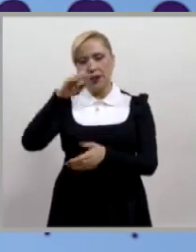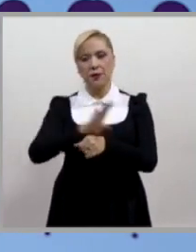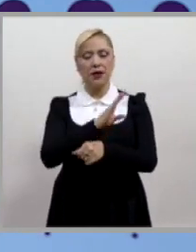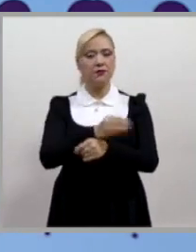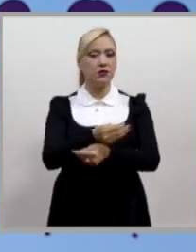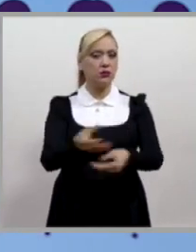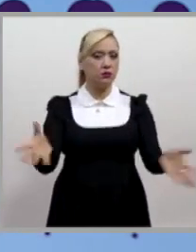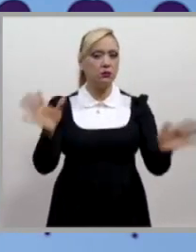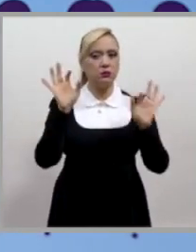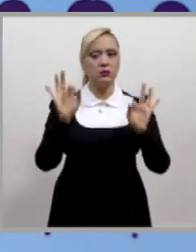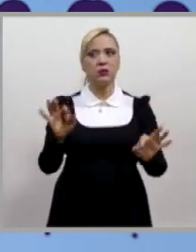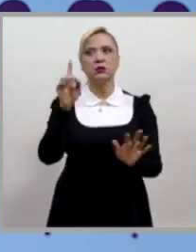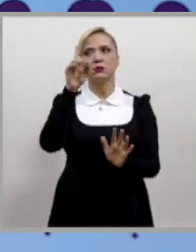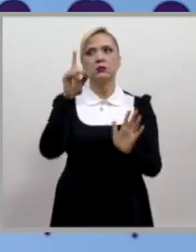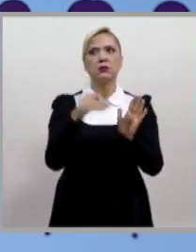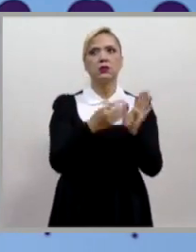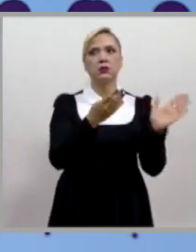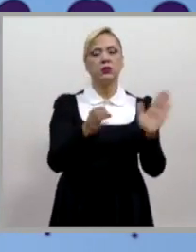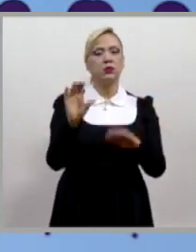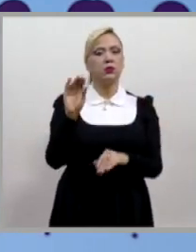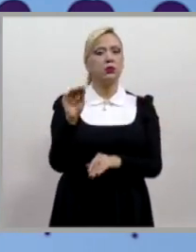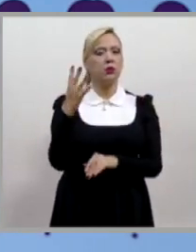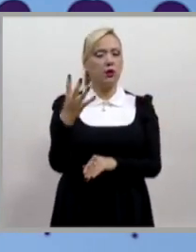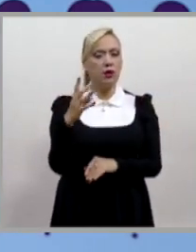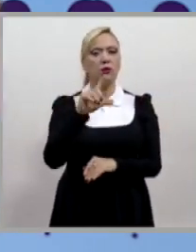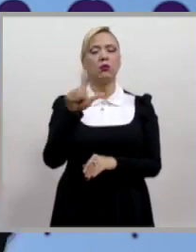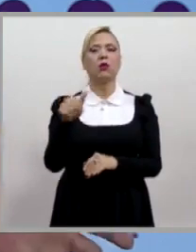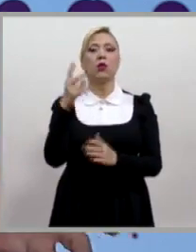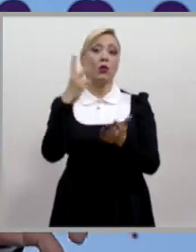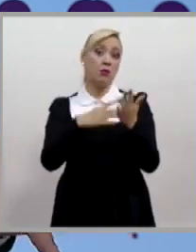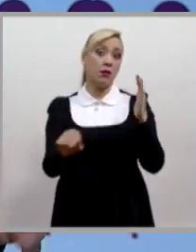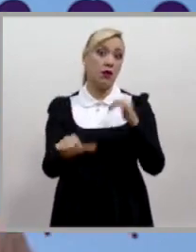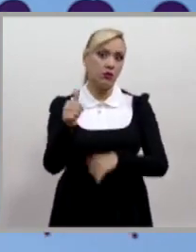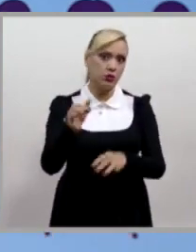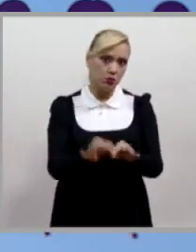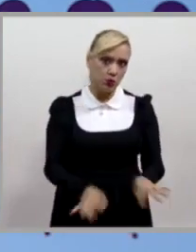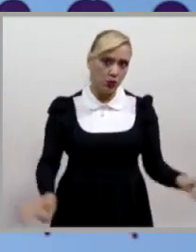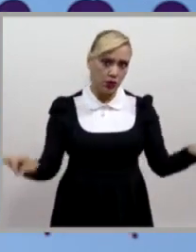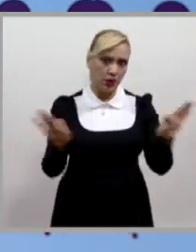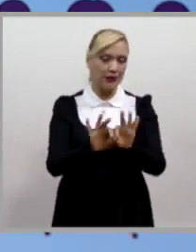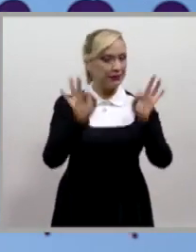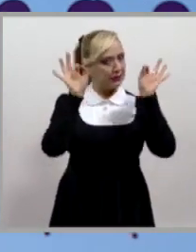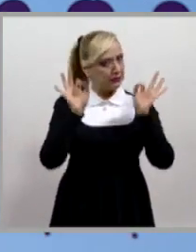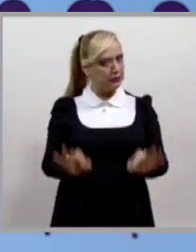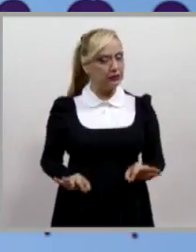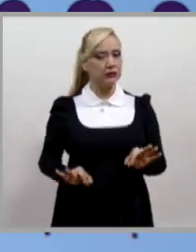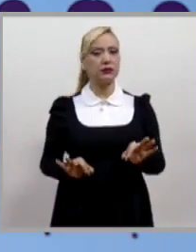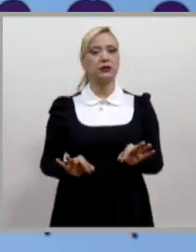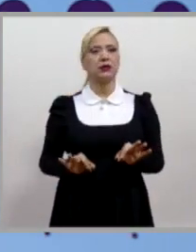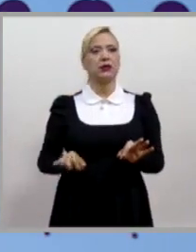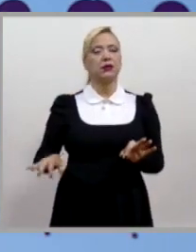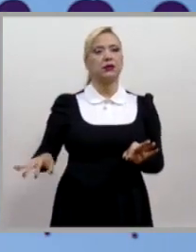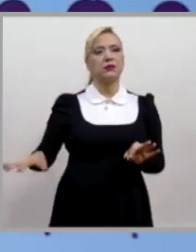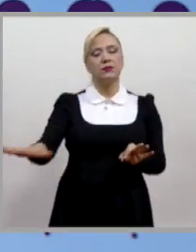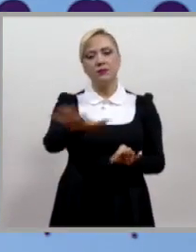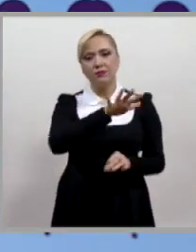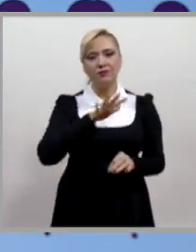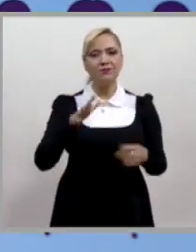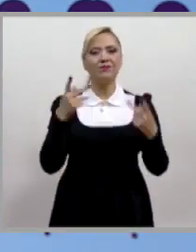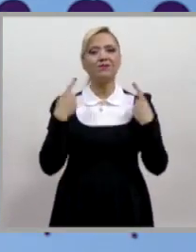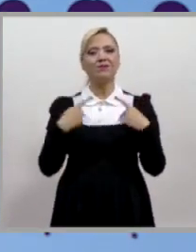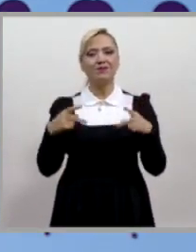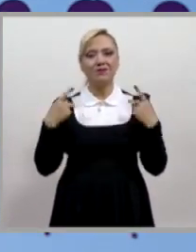de la del 94, evidentemente de la del 2011, que se concrete la reforma, insisto, la socialización,